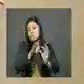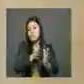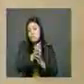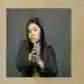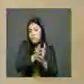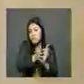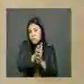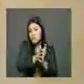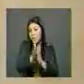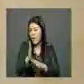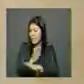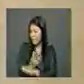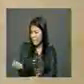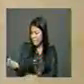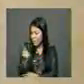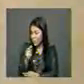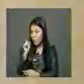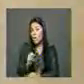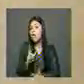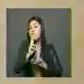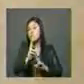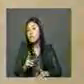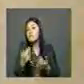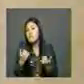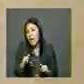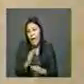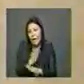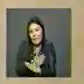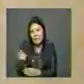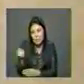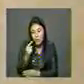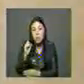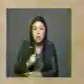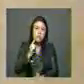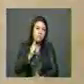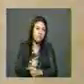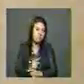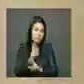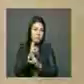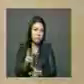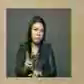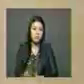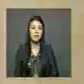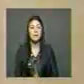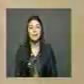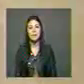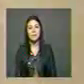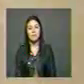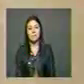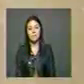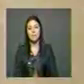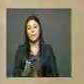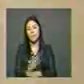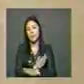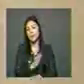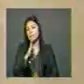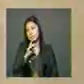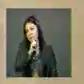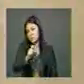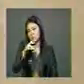de manera directa e indirecta las preguntas que se le han formulado a los